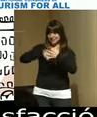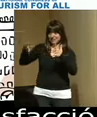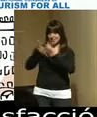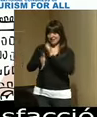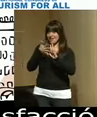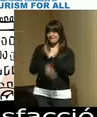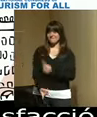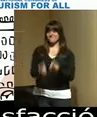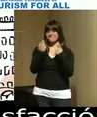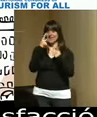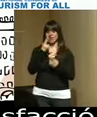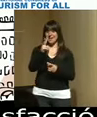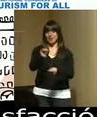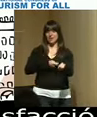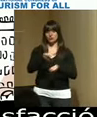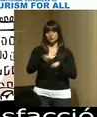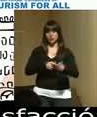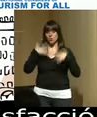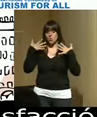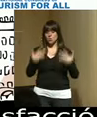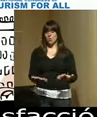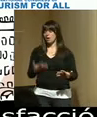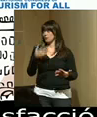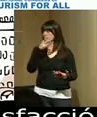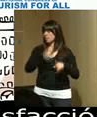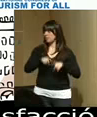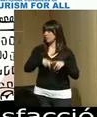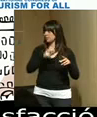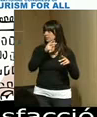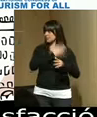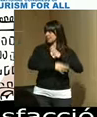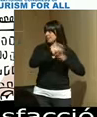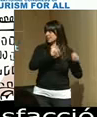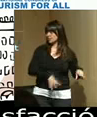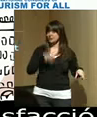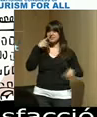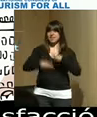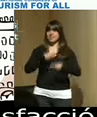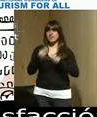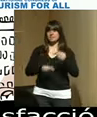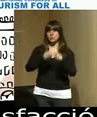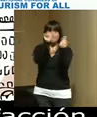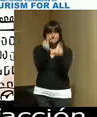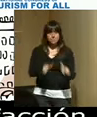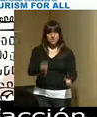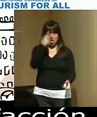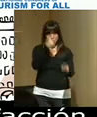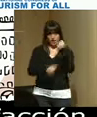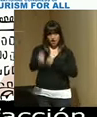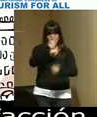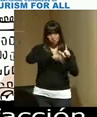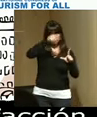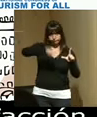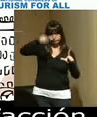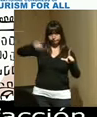tienen las personas con o sin discapacidad. Para eso, ¿qué es lo que hacemos? Estimamos un modelo econométrico que nos permite controlar una serie de variables como son la